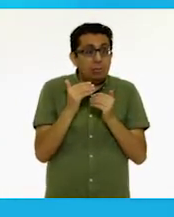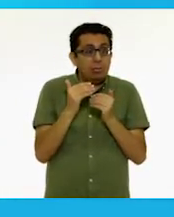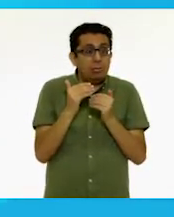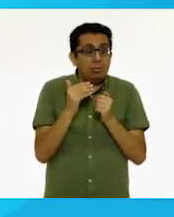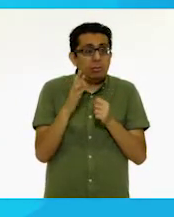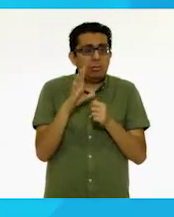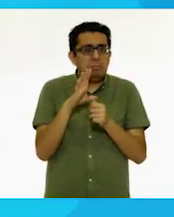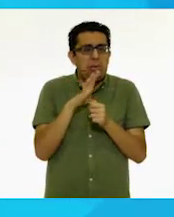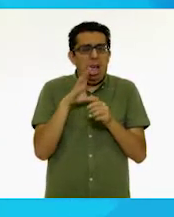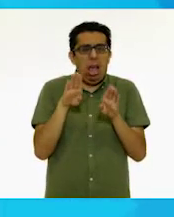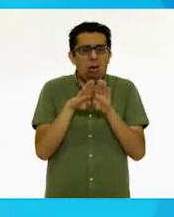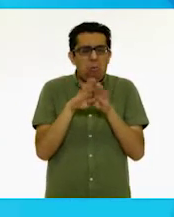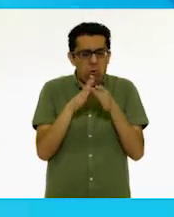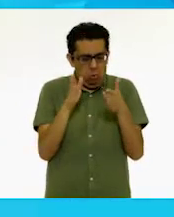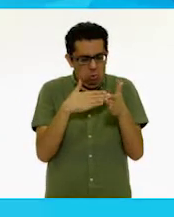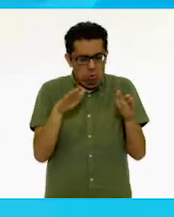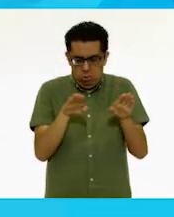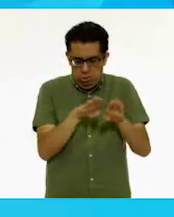como de cocina.